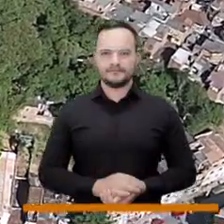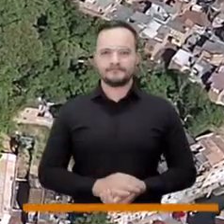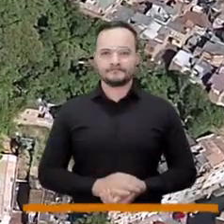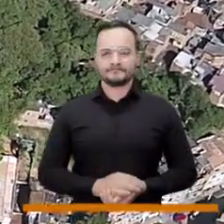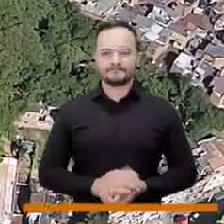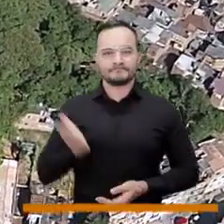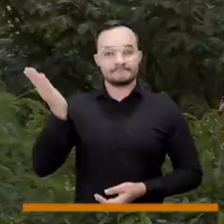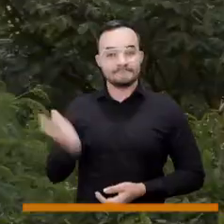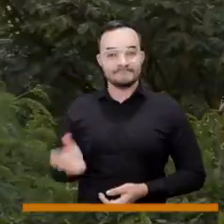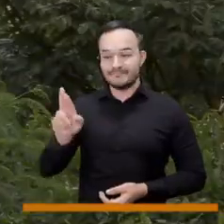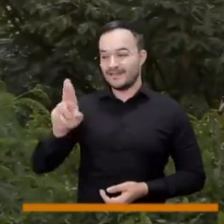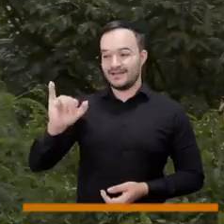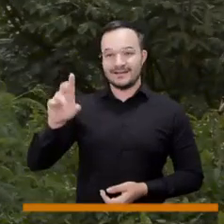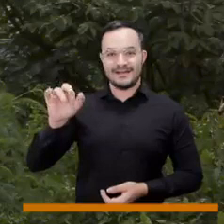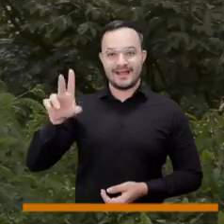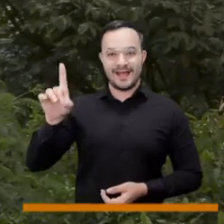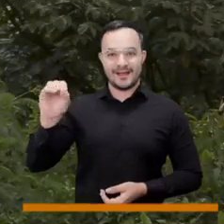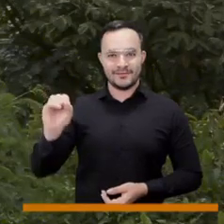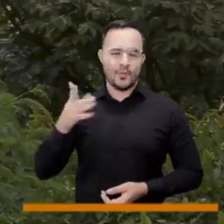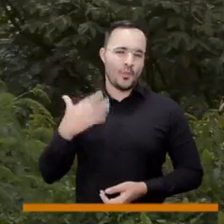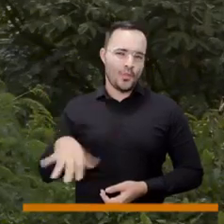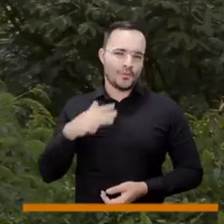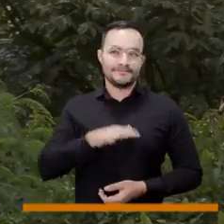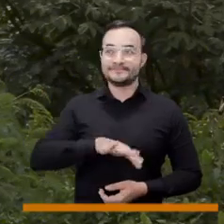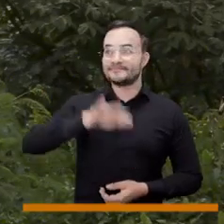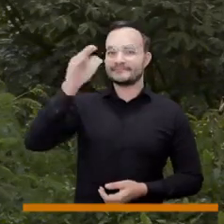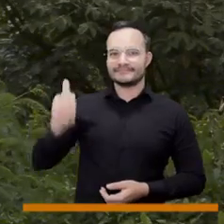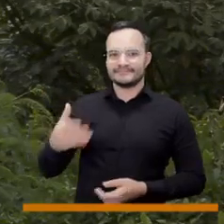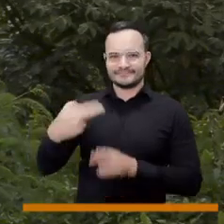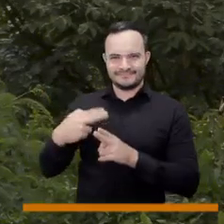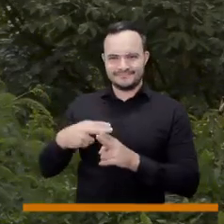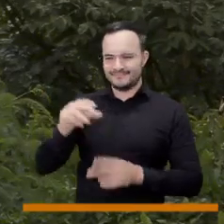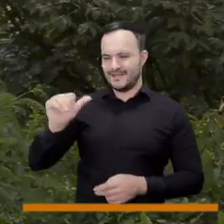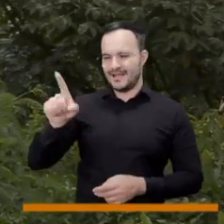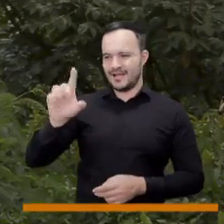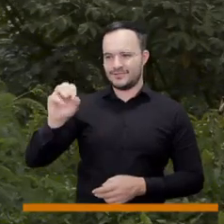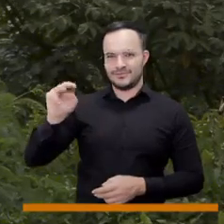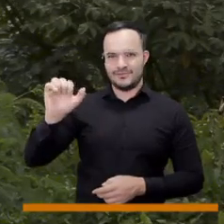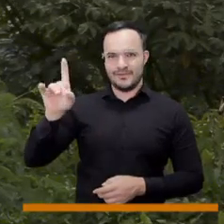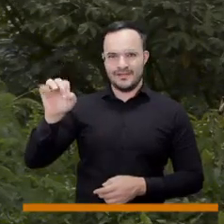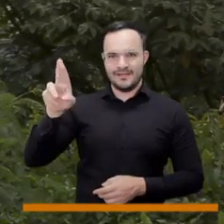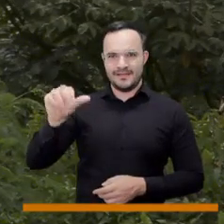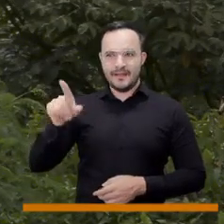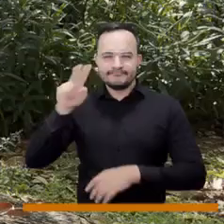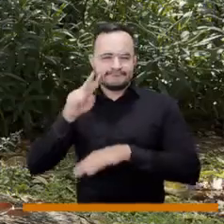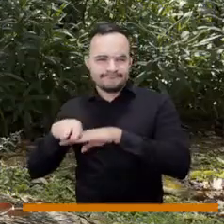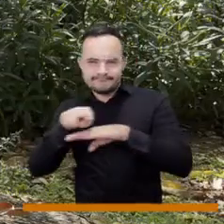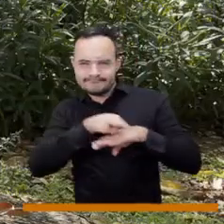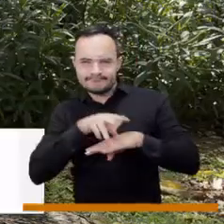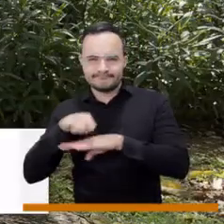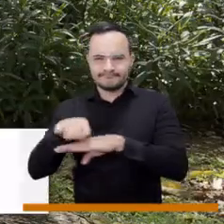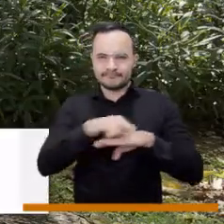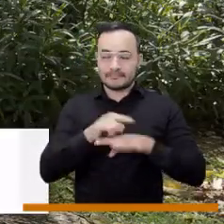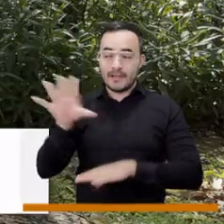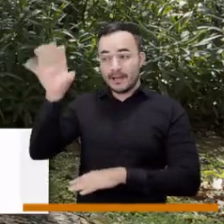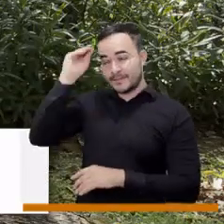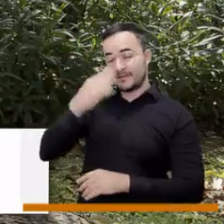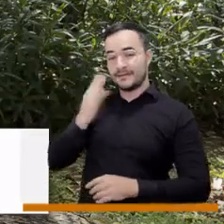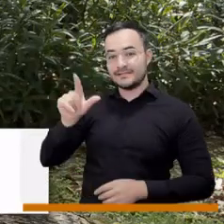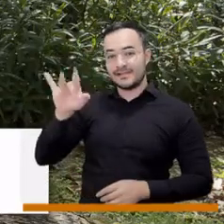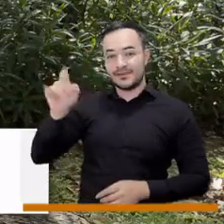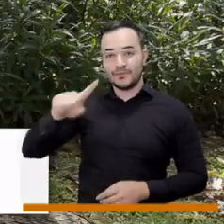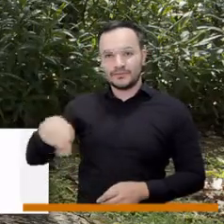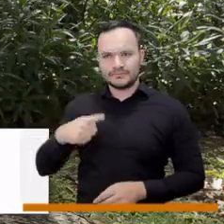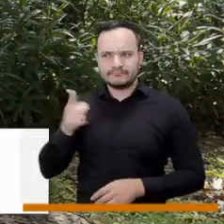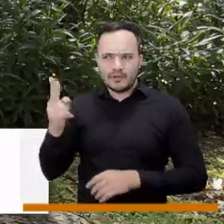Ricardo Betancur es otro de los guardianes del cerro La Asomadera, principal aprendiz de Don Luis. Juntos han trabajado por conservar este